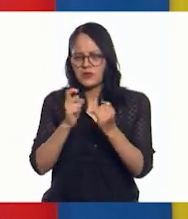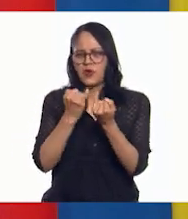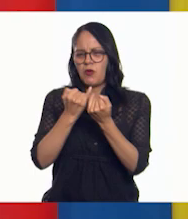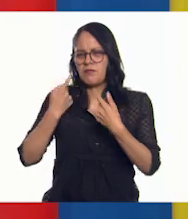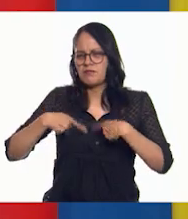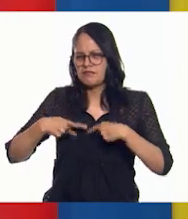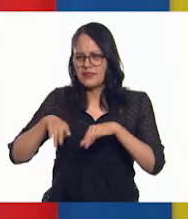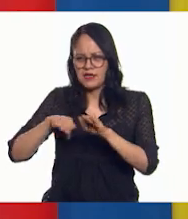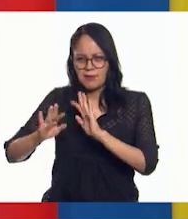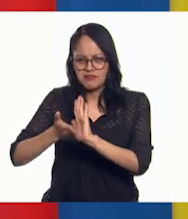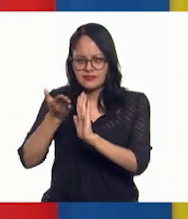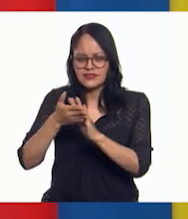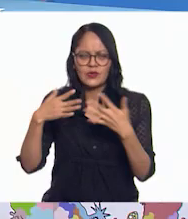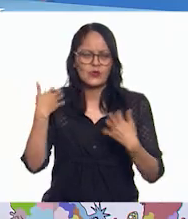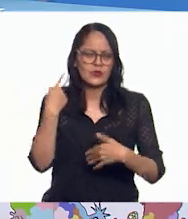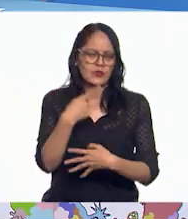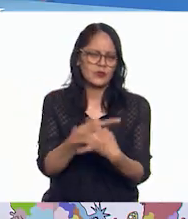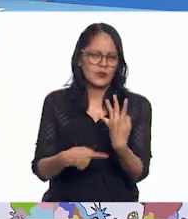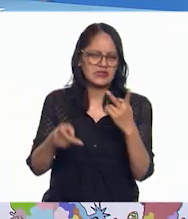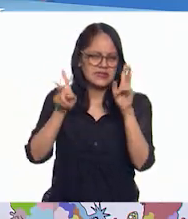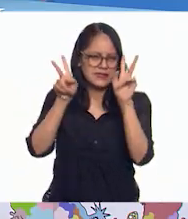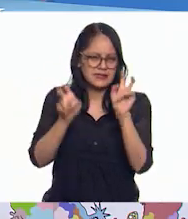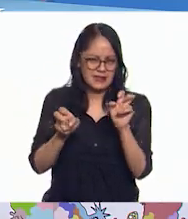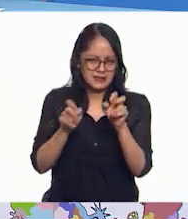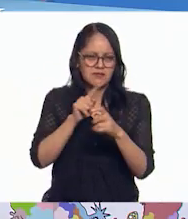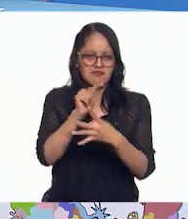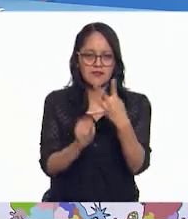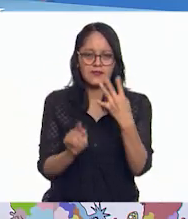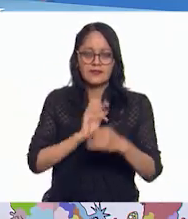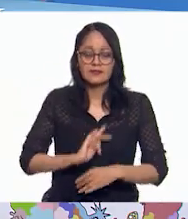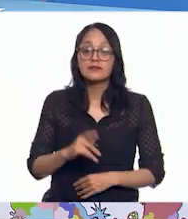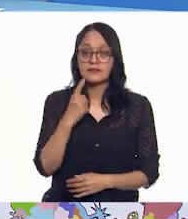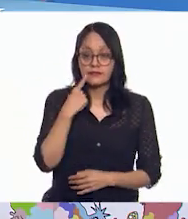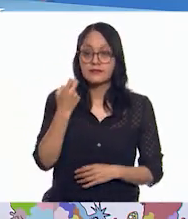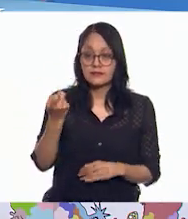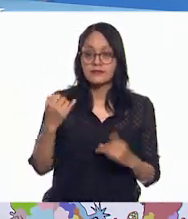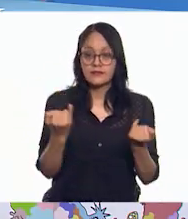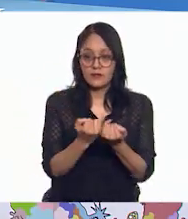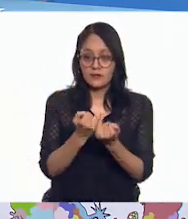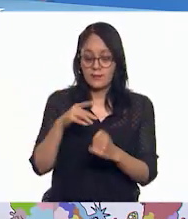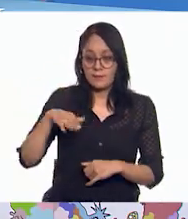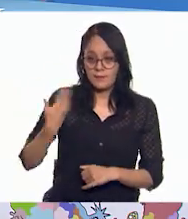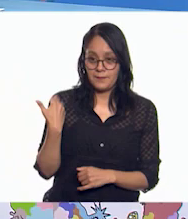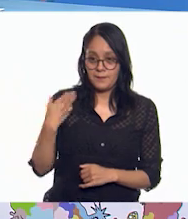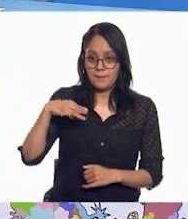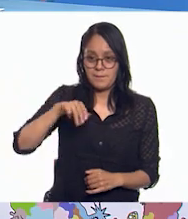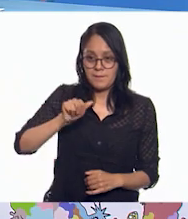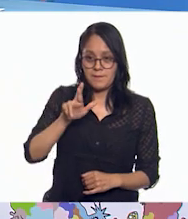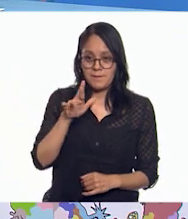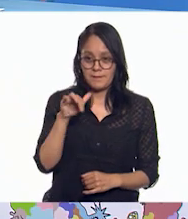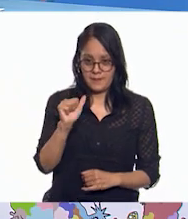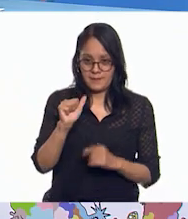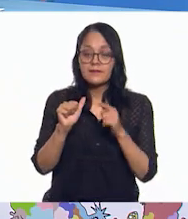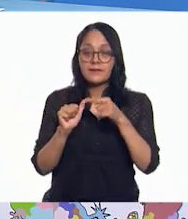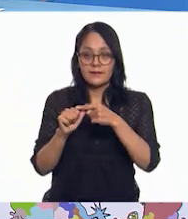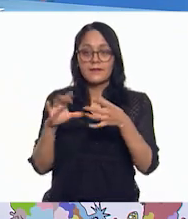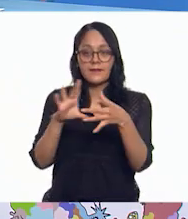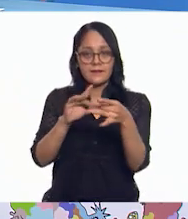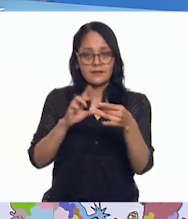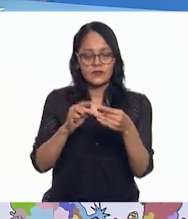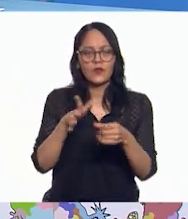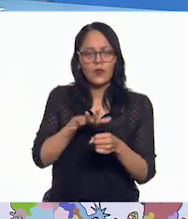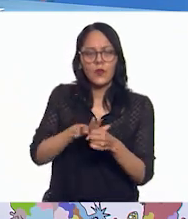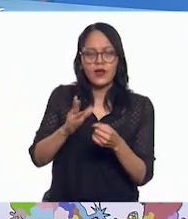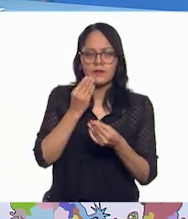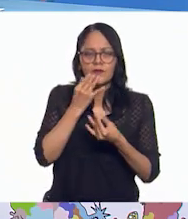etcétera infinito. Así es, María. Consideren este aspecto que resalta María al momento de determinar el motivo de